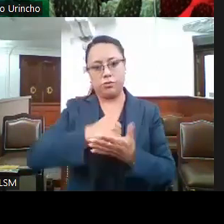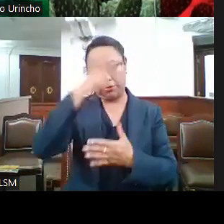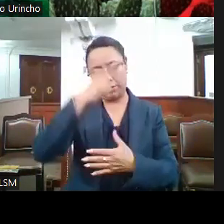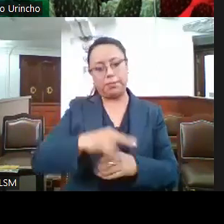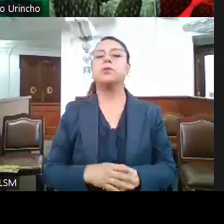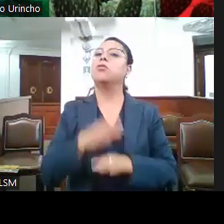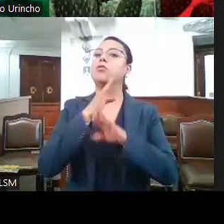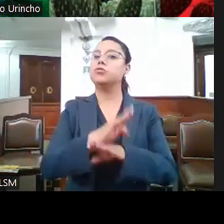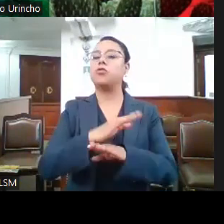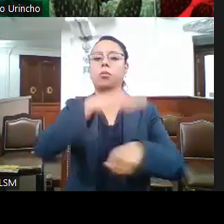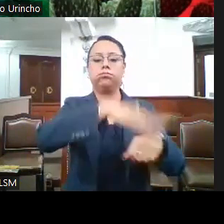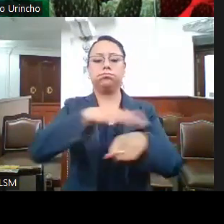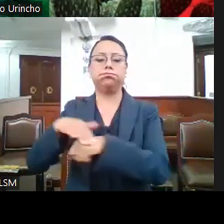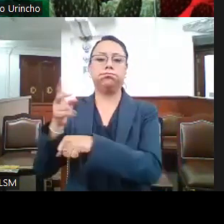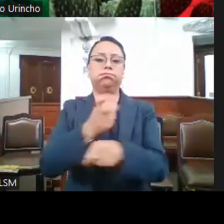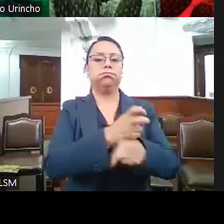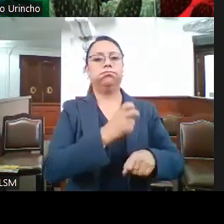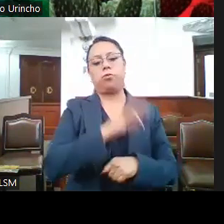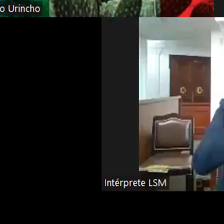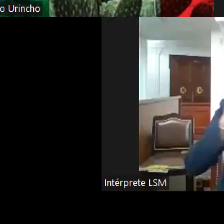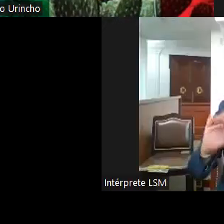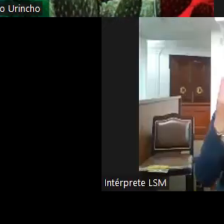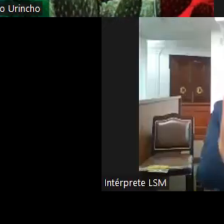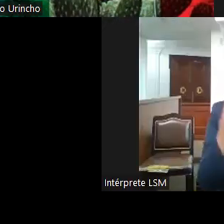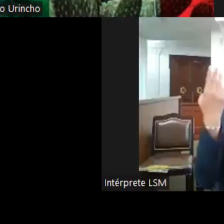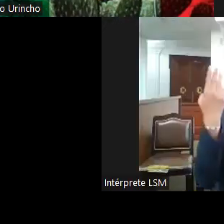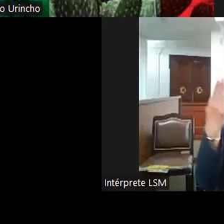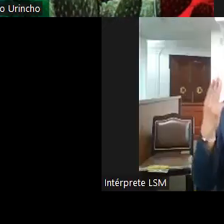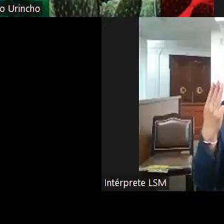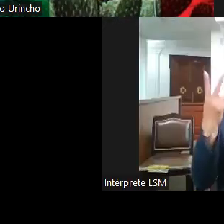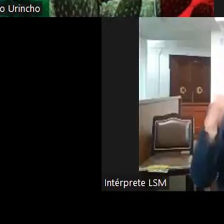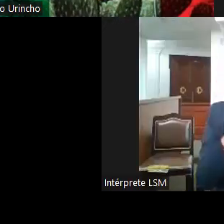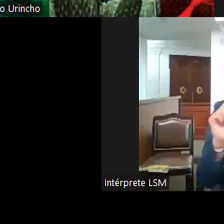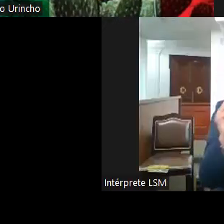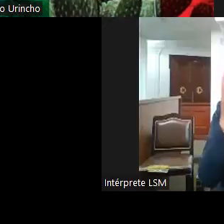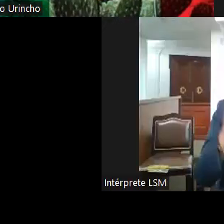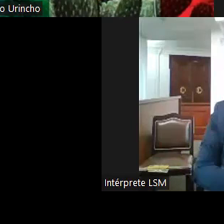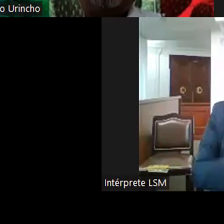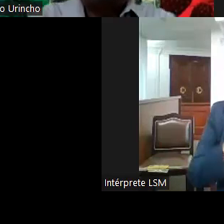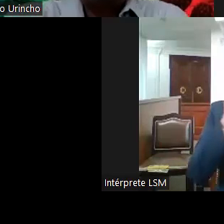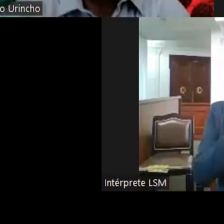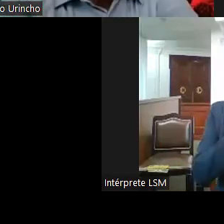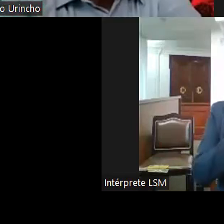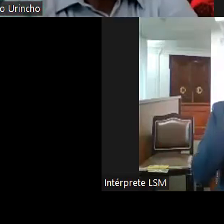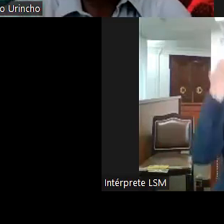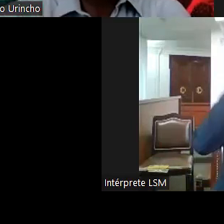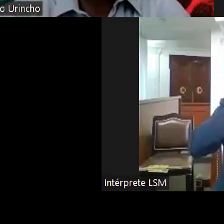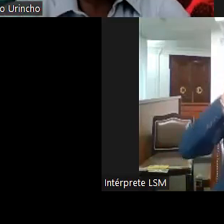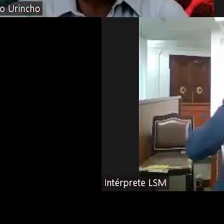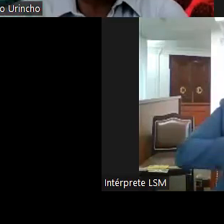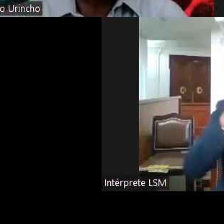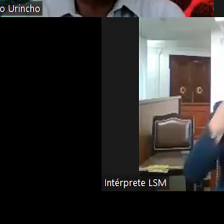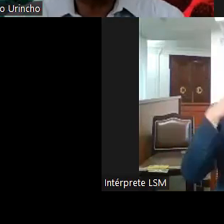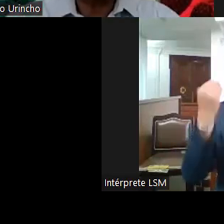respecto a la convocatoria de fecha 2 de mayo de 2023. 5. Análisis, discusión y votación de